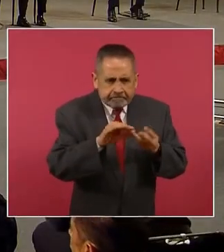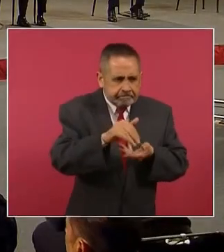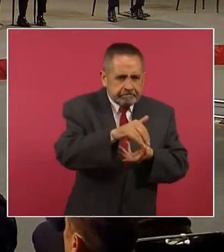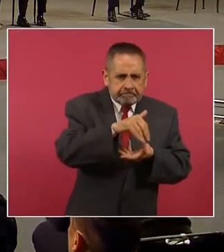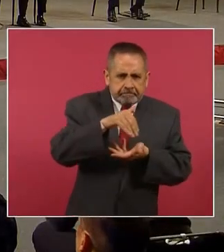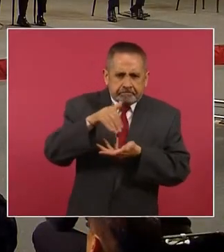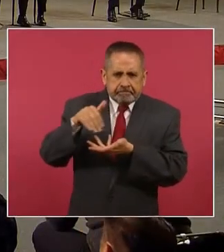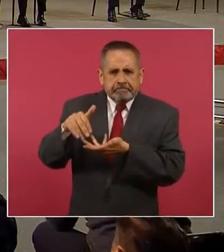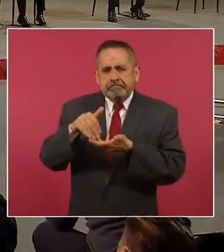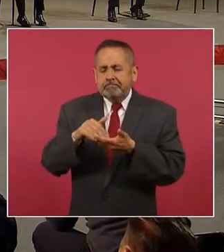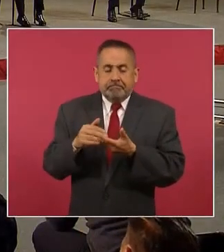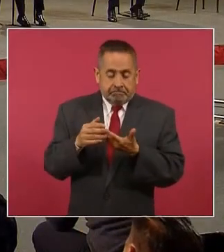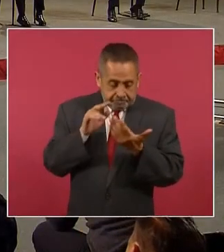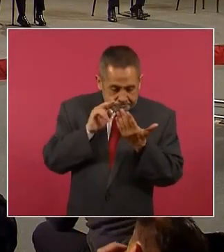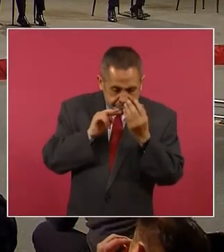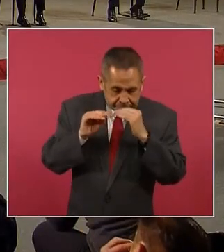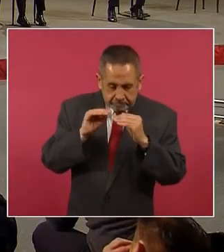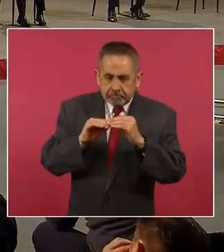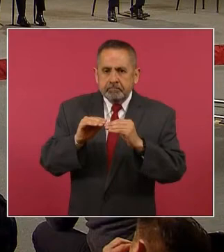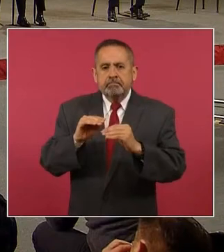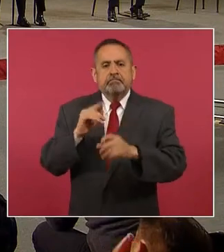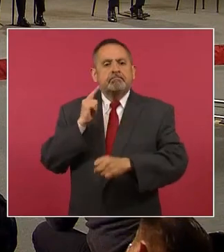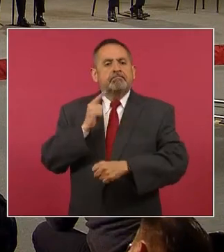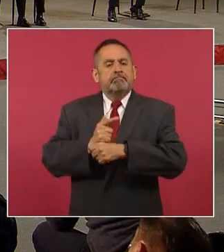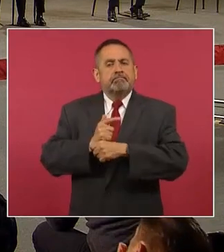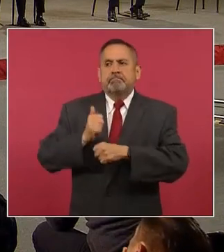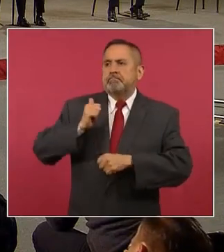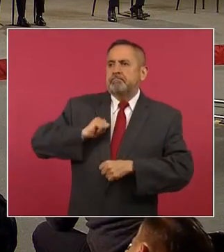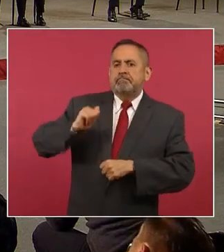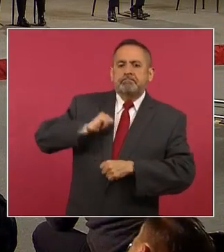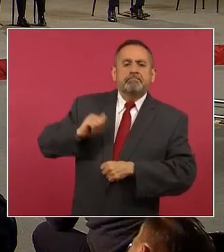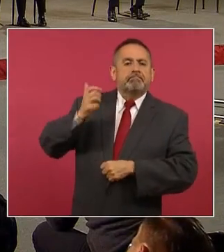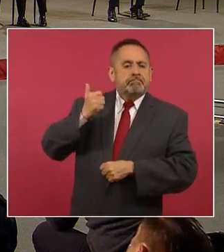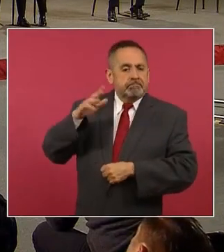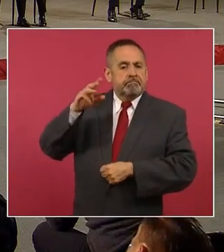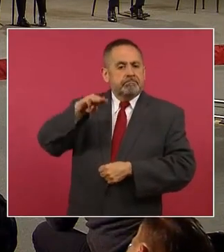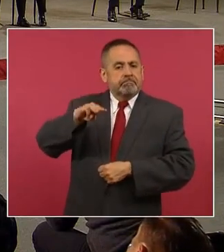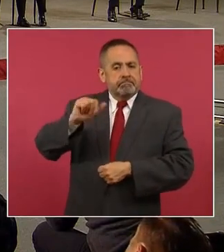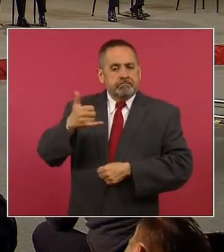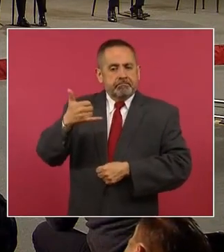información sobre las culturas mayas en la región.